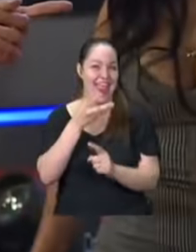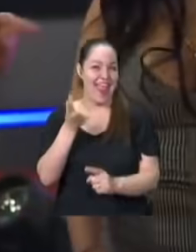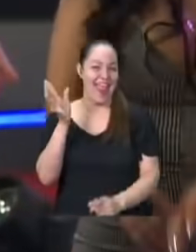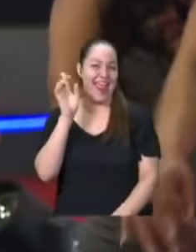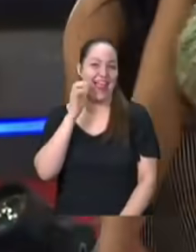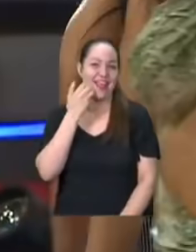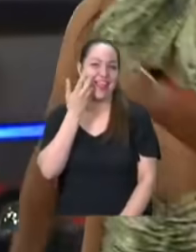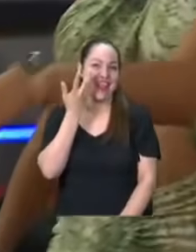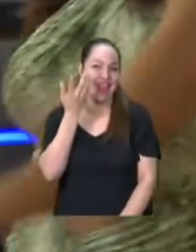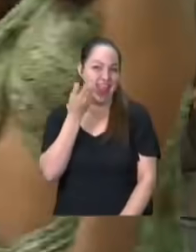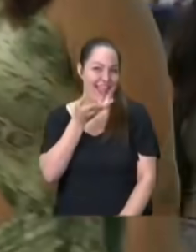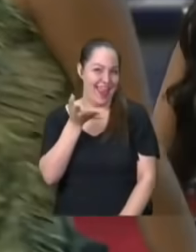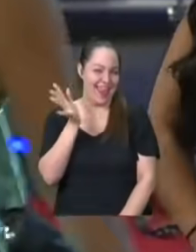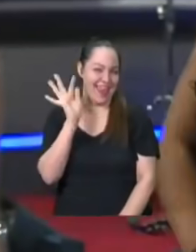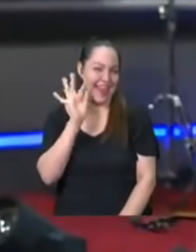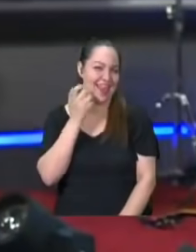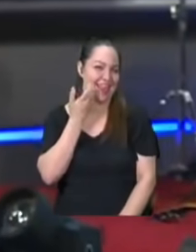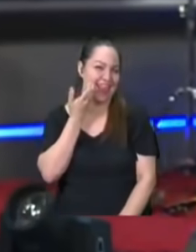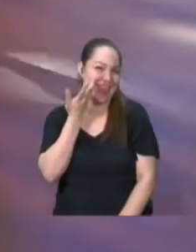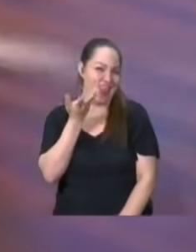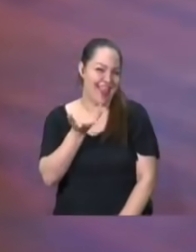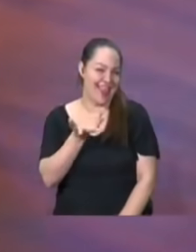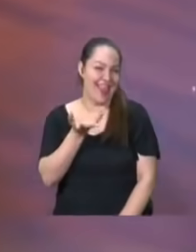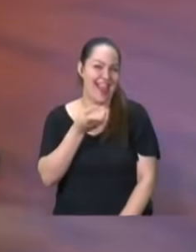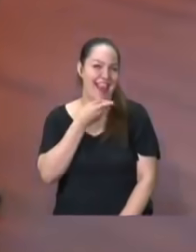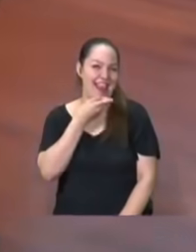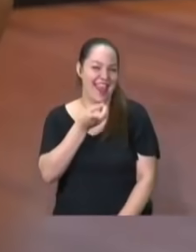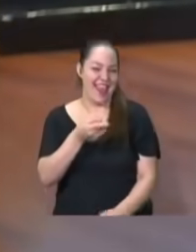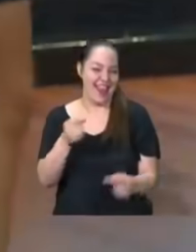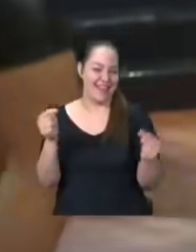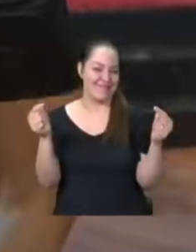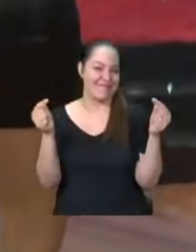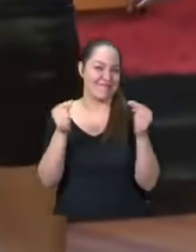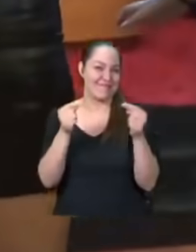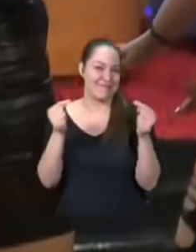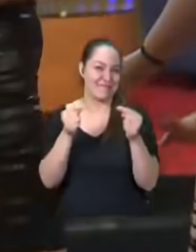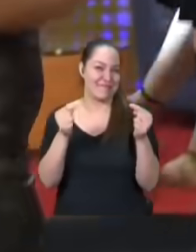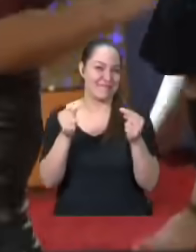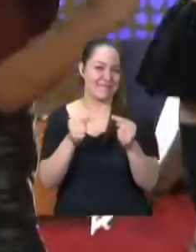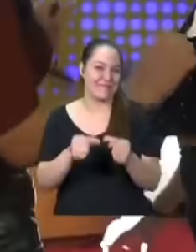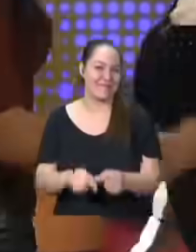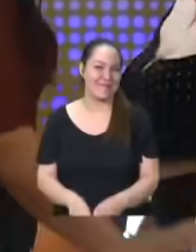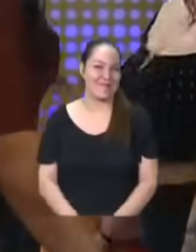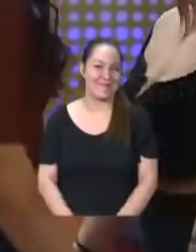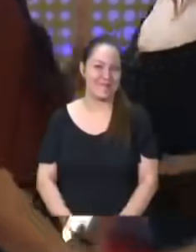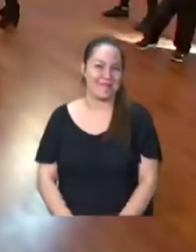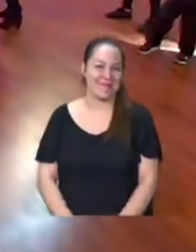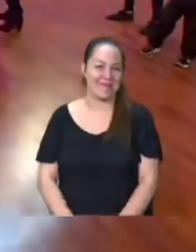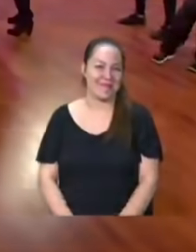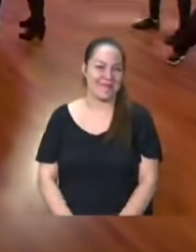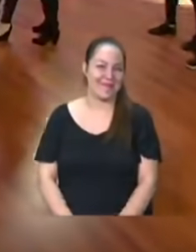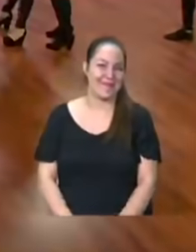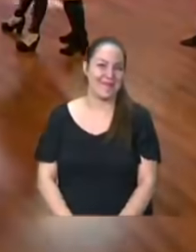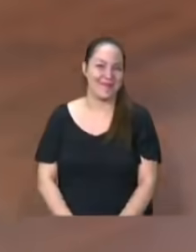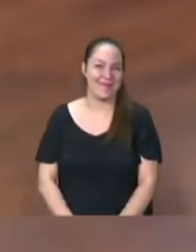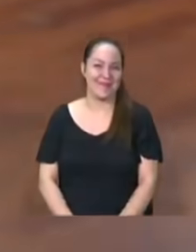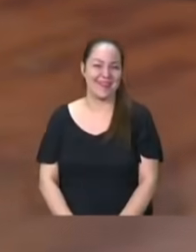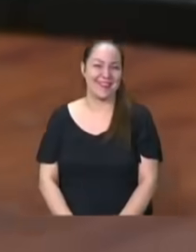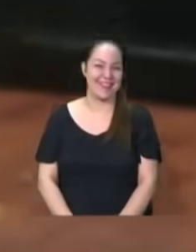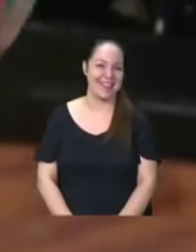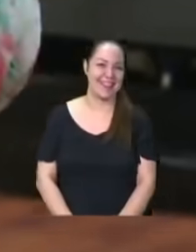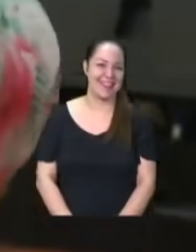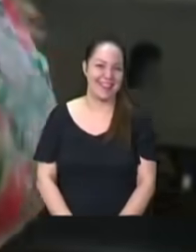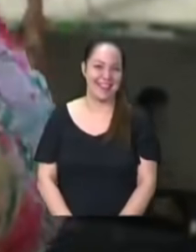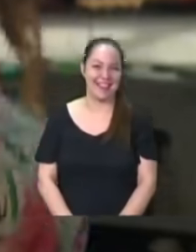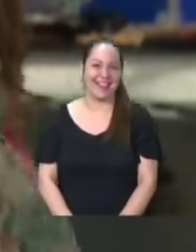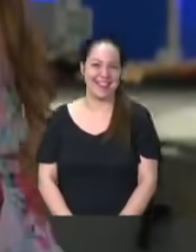quiere, ella lo que quiere, ella lo que quiere, que le den. Dale, dale, dale, dale, dale, dale, duro. Dale, dale, dale,